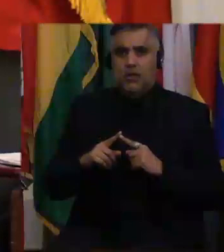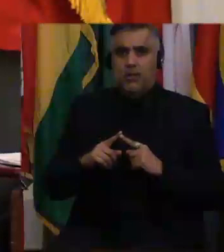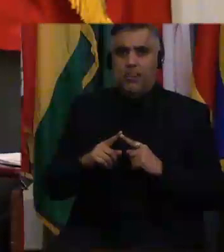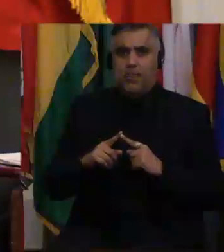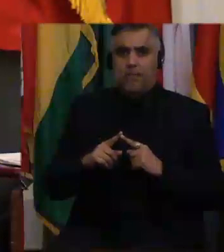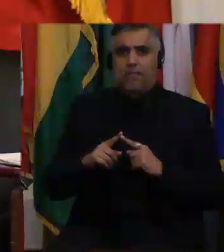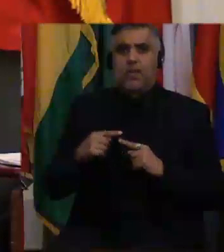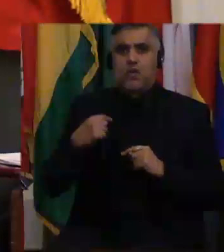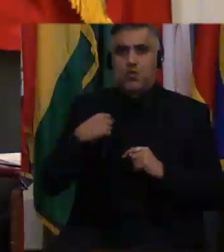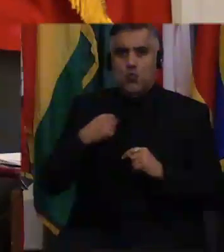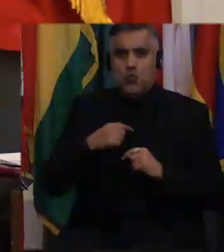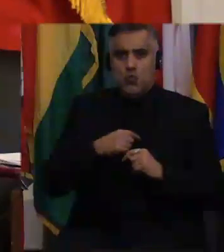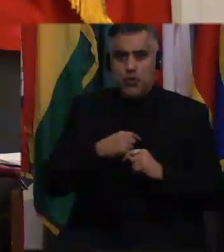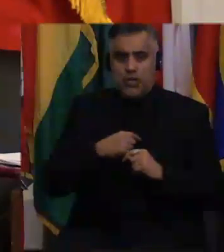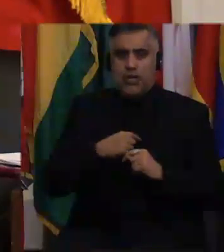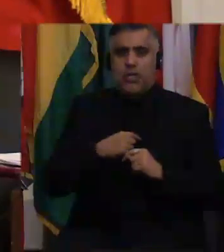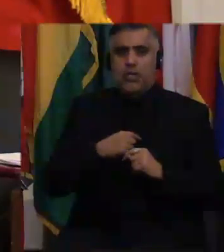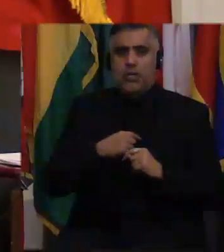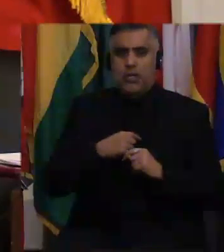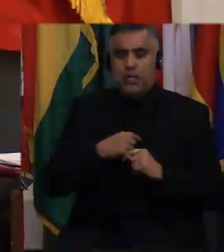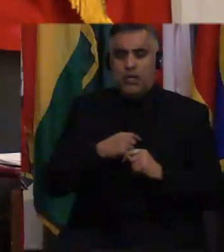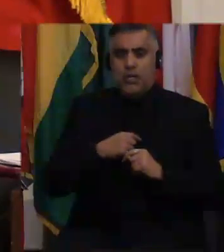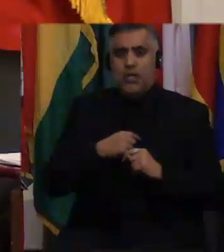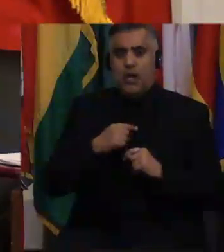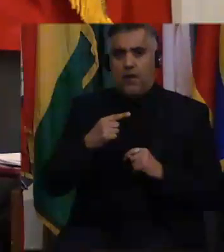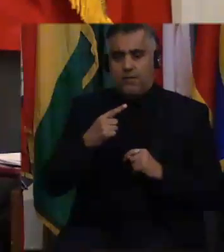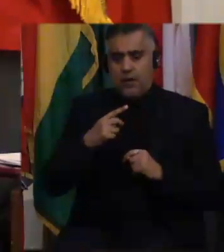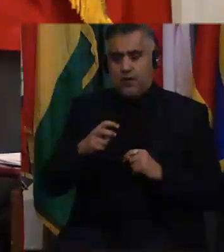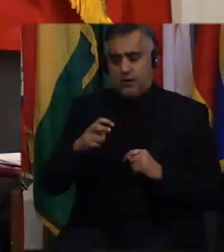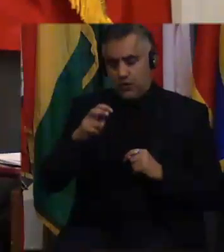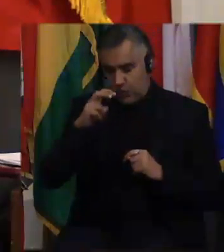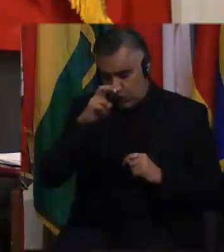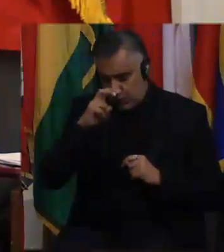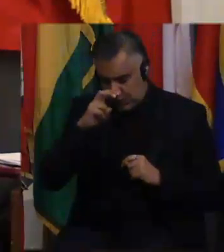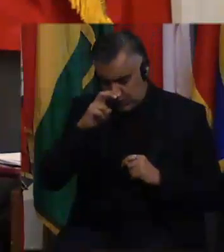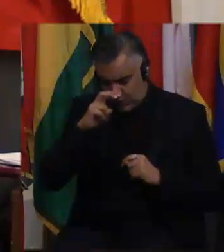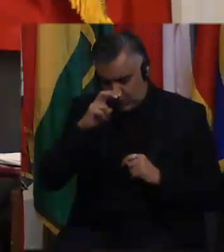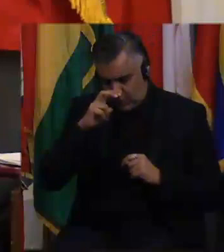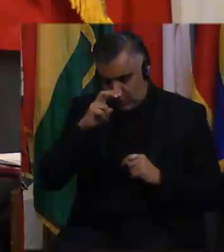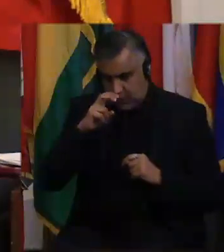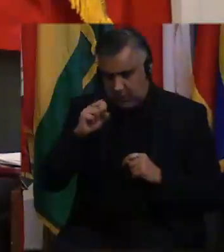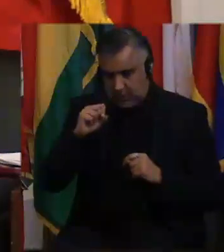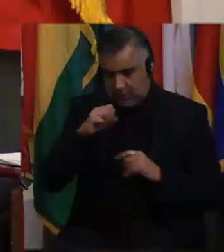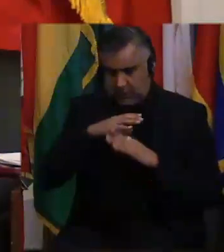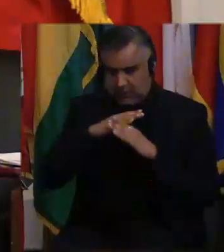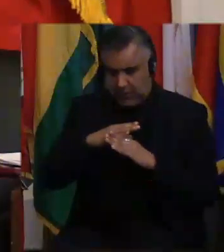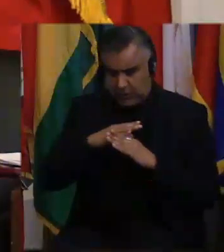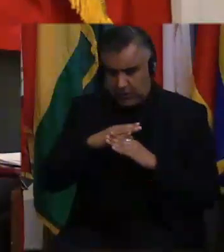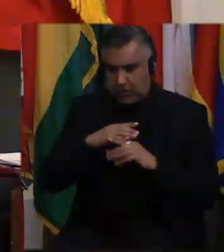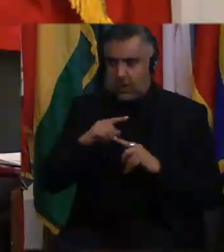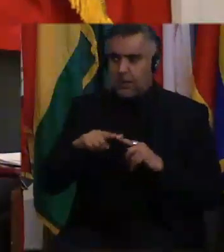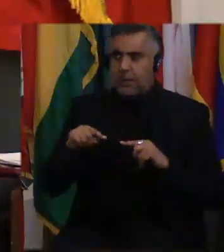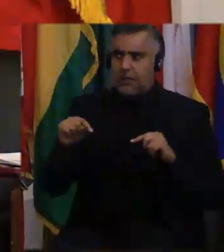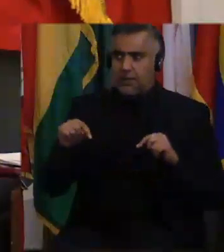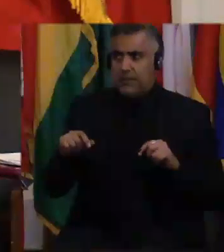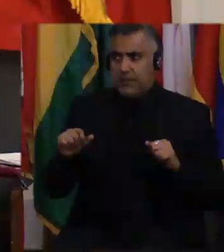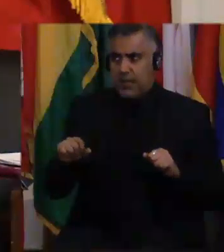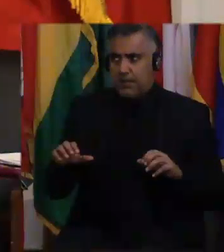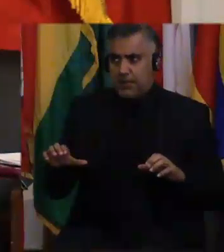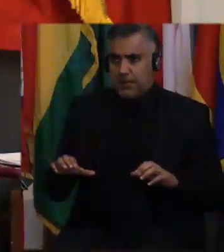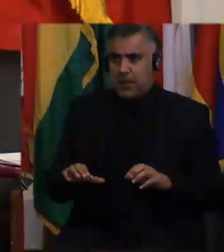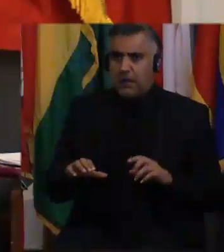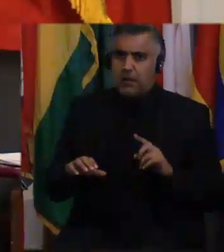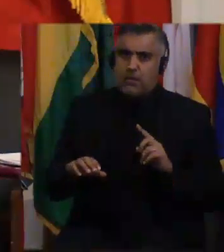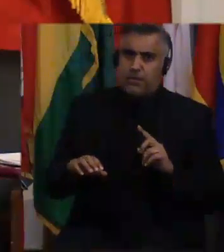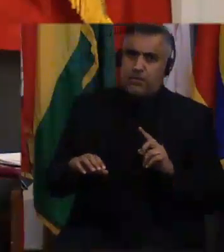graves, según lo que acontece. Y que estamos considerando que esa violencia política se puede ejercer, ya sea